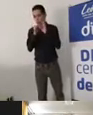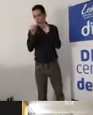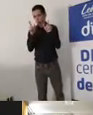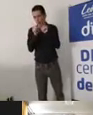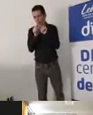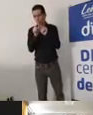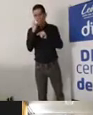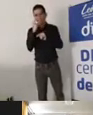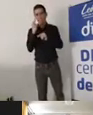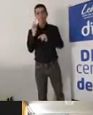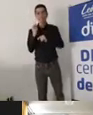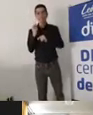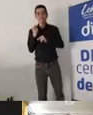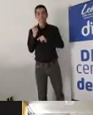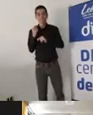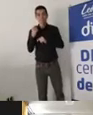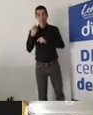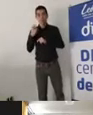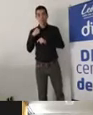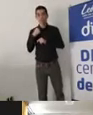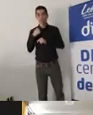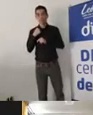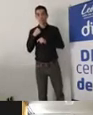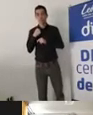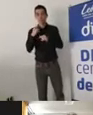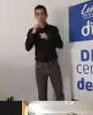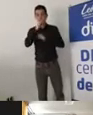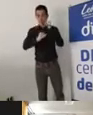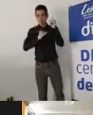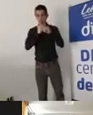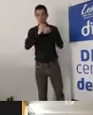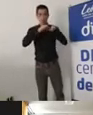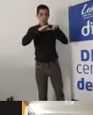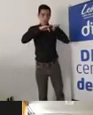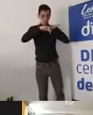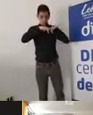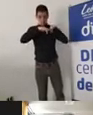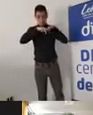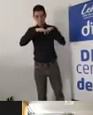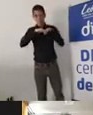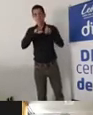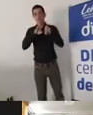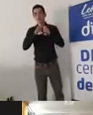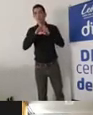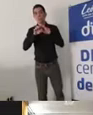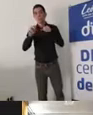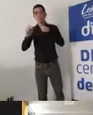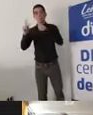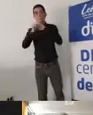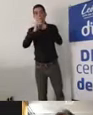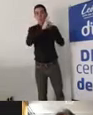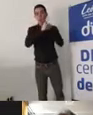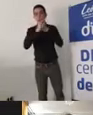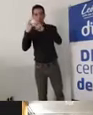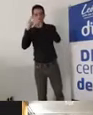trabajo internacional y es llevar todos estos productos a otros países, a invitaciones que nos hizo la Cumbre de las Américas,